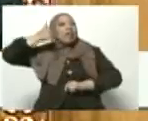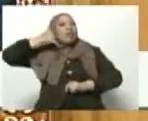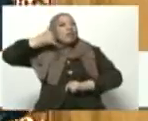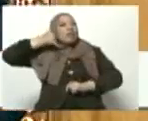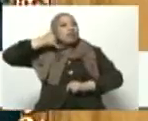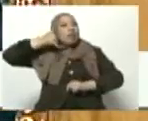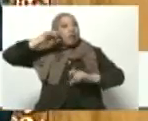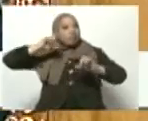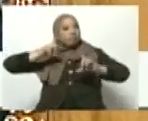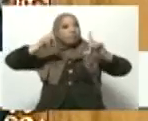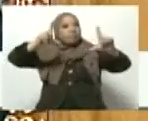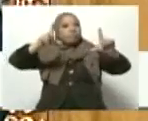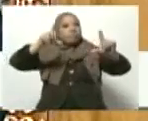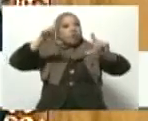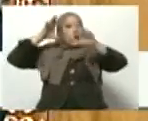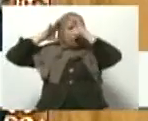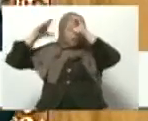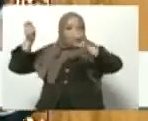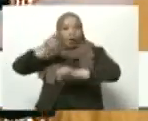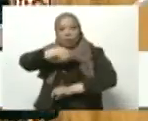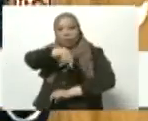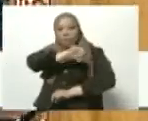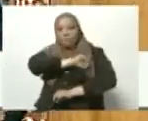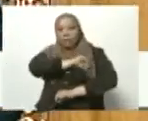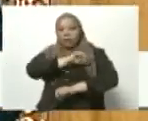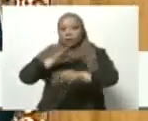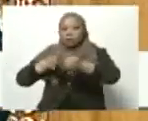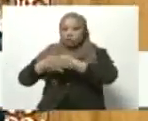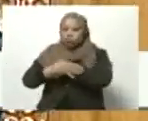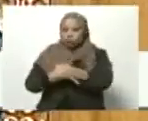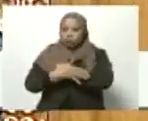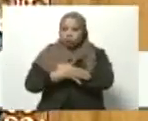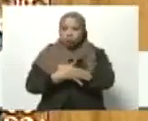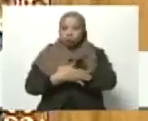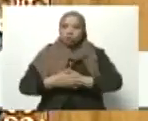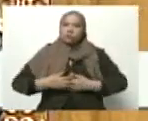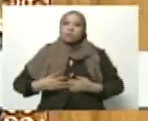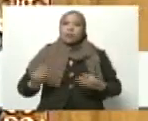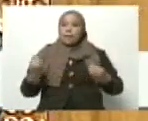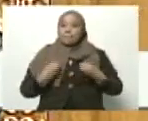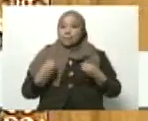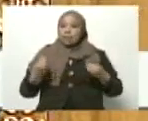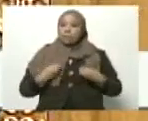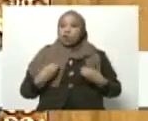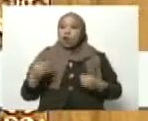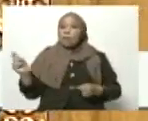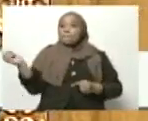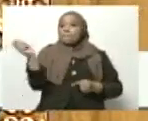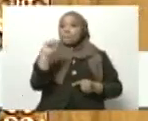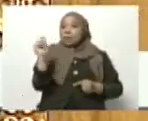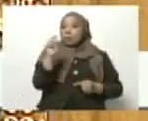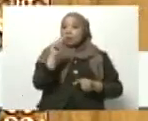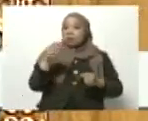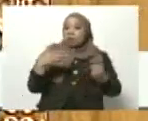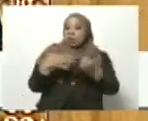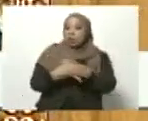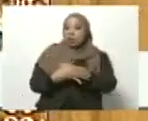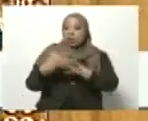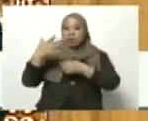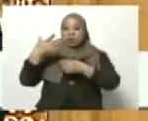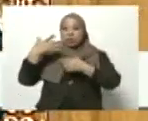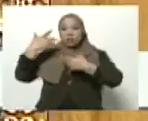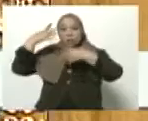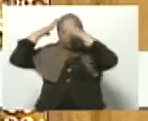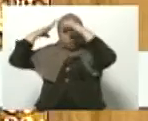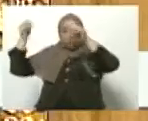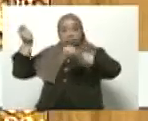desde la embajada de España donde estaba escondido. Porque Leopoldo López duró varios meses luego en Venezuela, en la embajada de España. Desde la embajada de